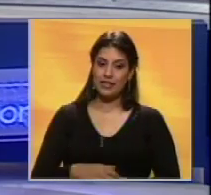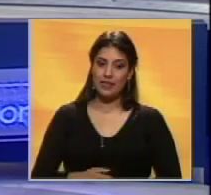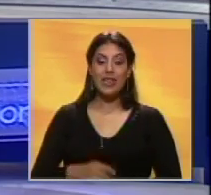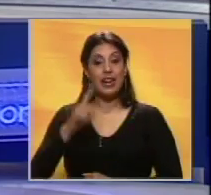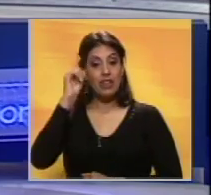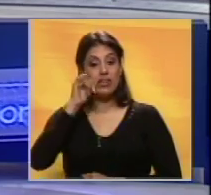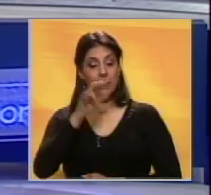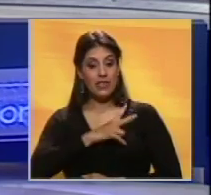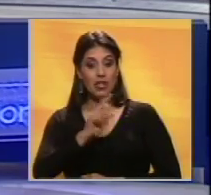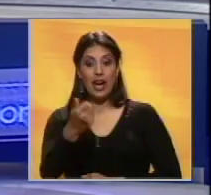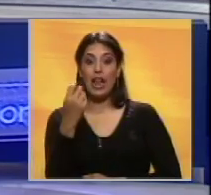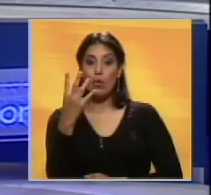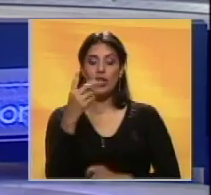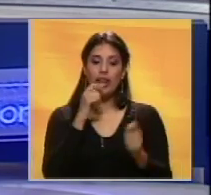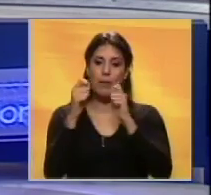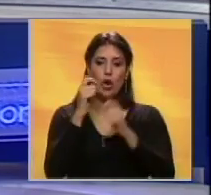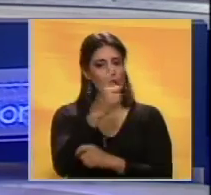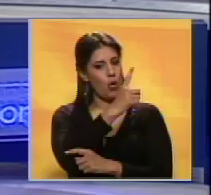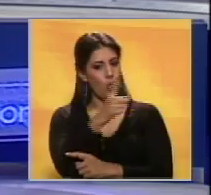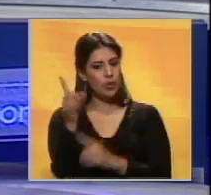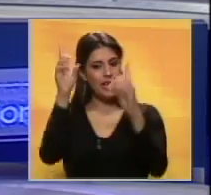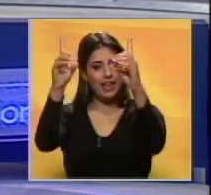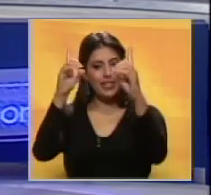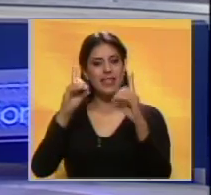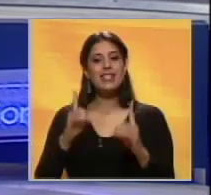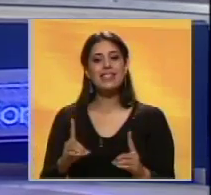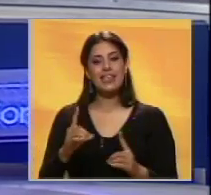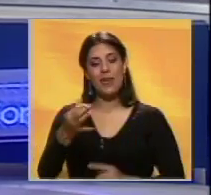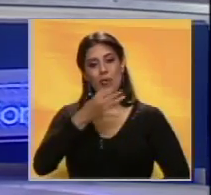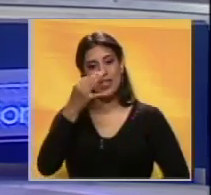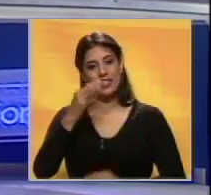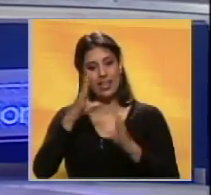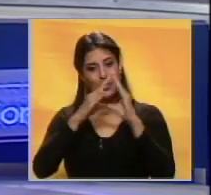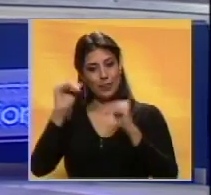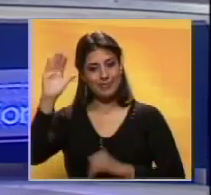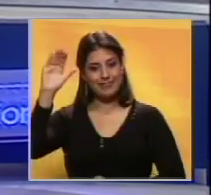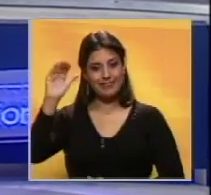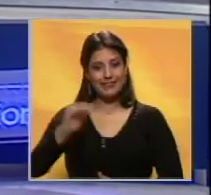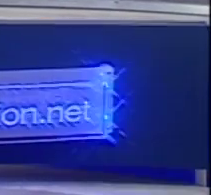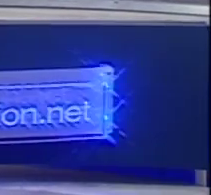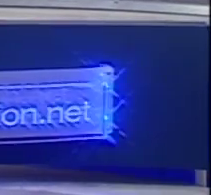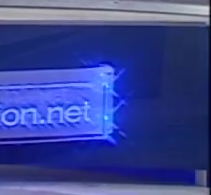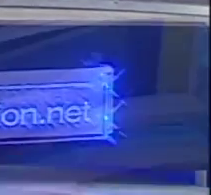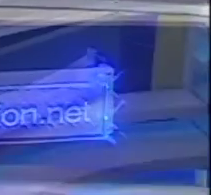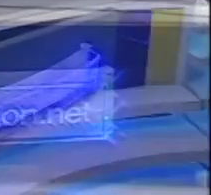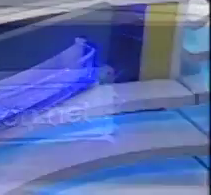emisión. Recuerden, Noticiero Venevisión, Canal 4 reporta. Y ustedes deciden. Buenas tardes.